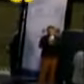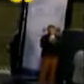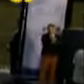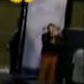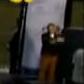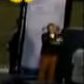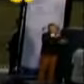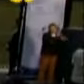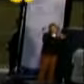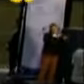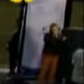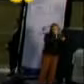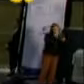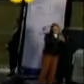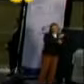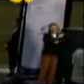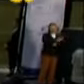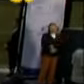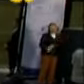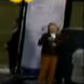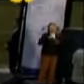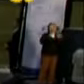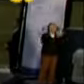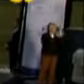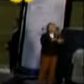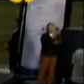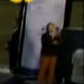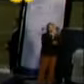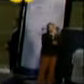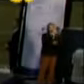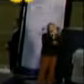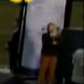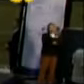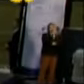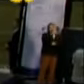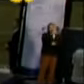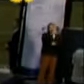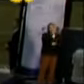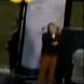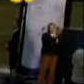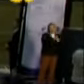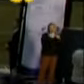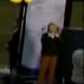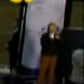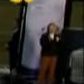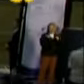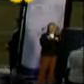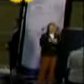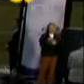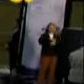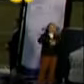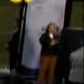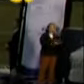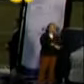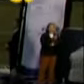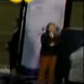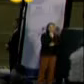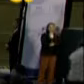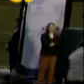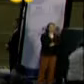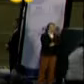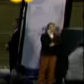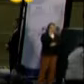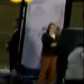se desempeñó como secretario general de la Fundación Colosio, ha sido subsecretario de Hacienda y Crédito Público,